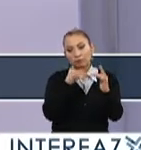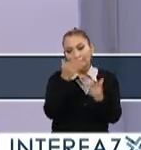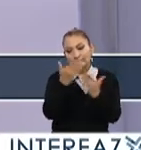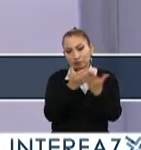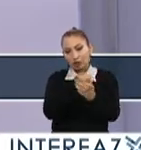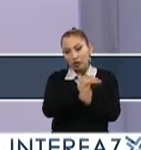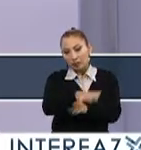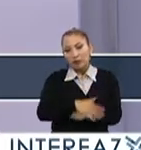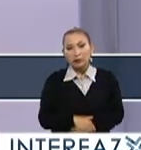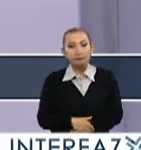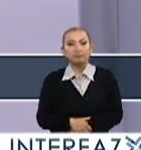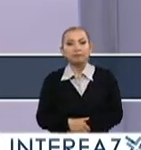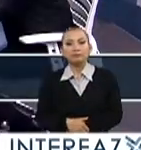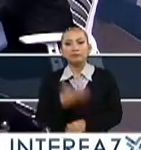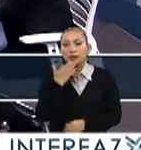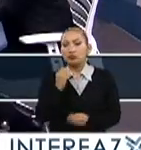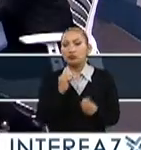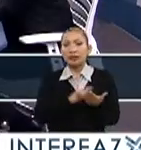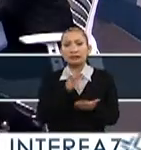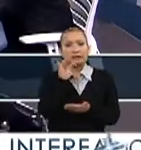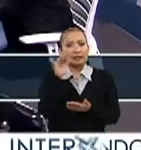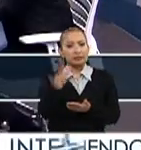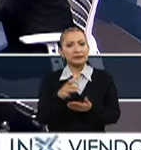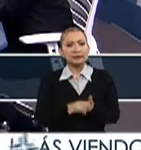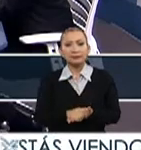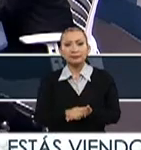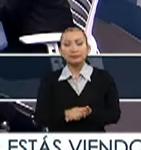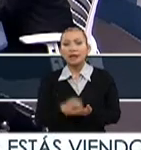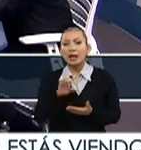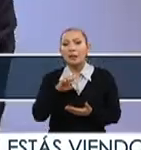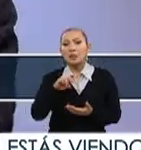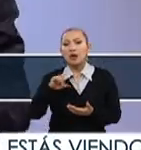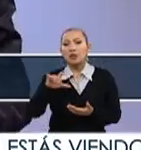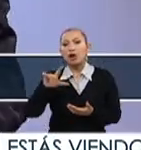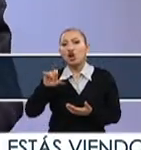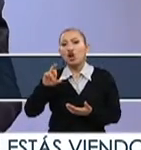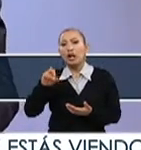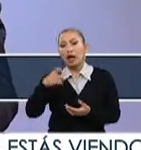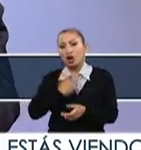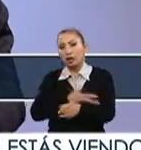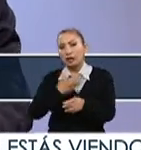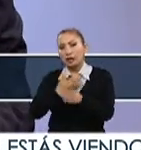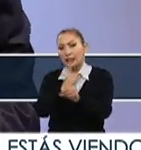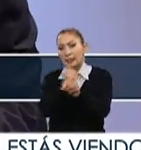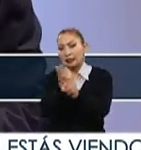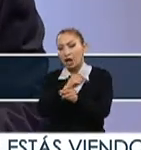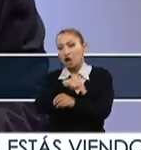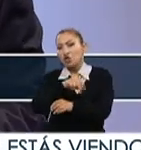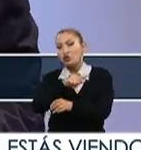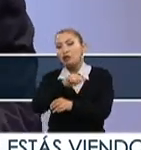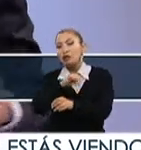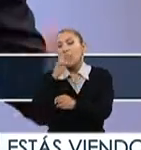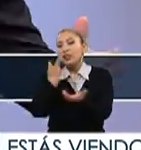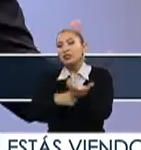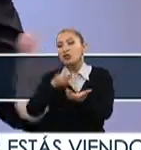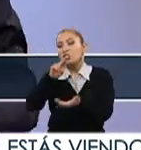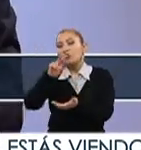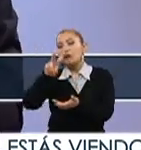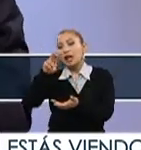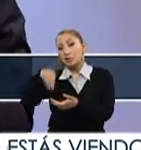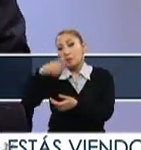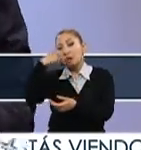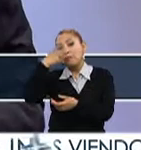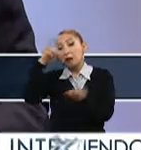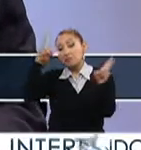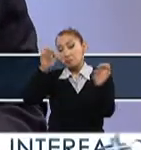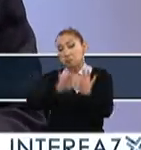brindarles información. Muy bien, pues muchísimas gracias, Emanuel Correa Solís, coordinador de la licenciatura en nutrición de la Universidad del Valle de México, pues para